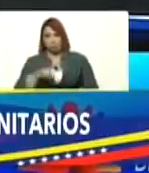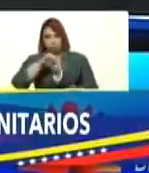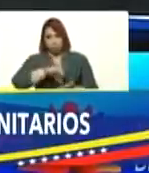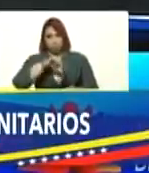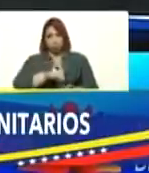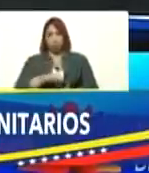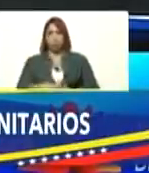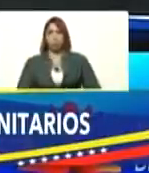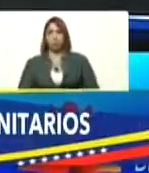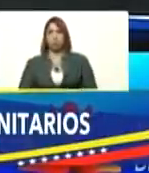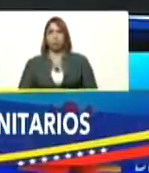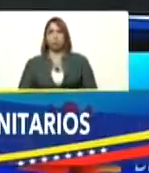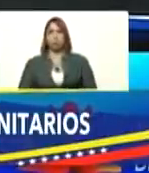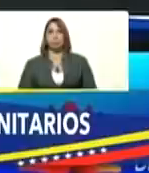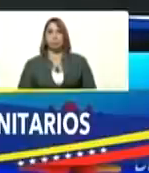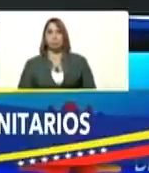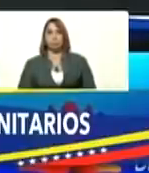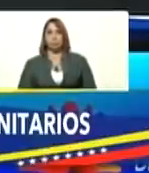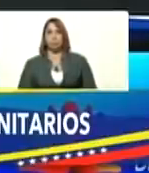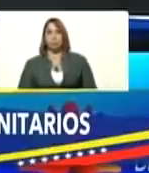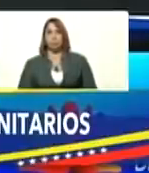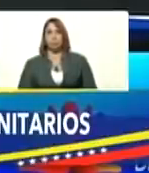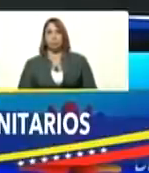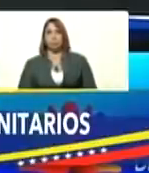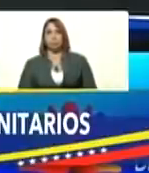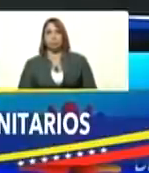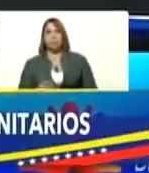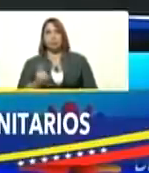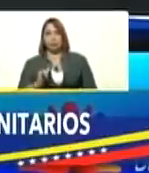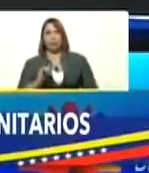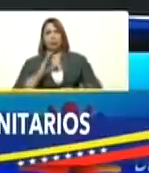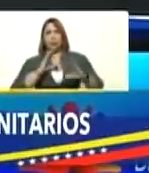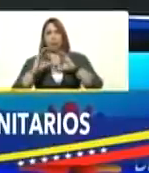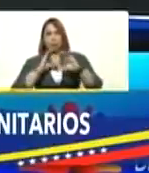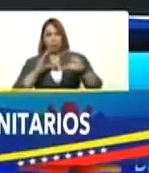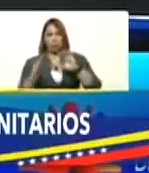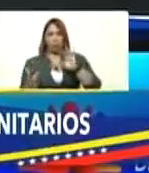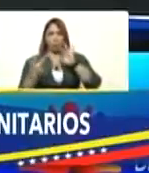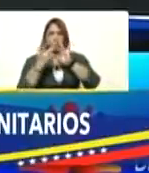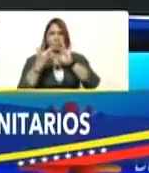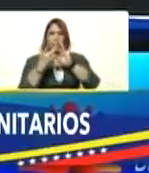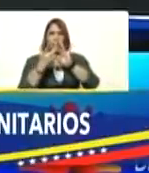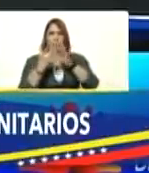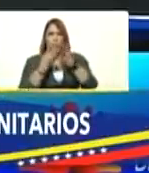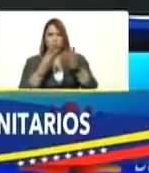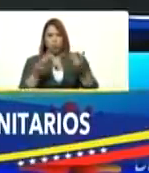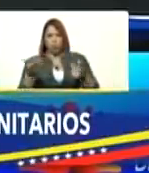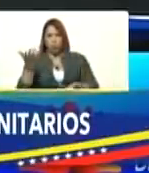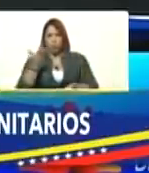que haya una comunicación muy estrecha y fluida